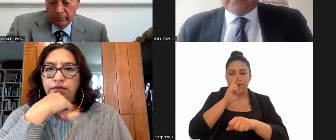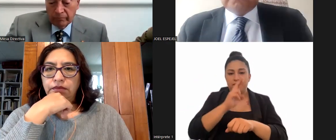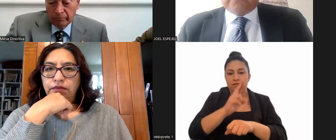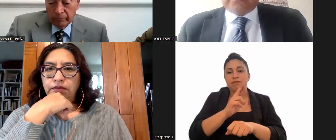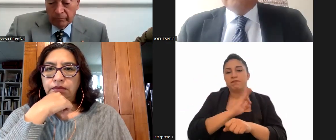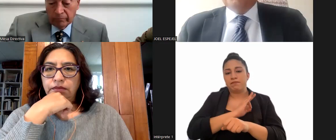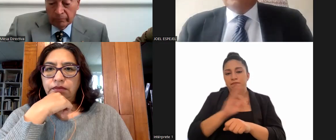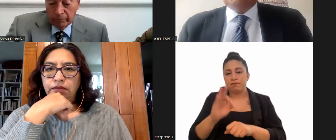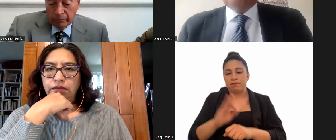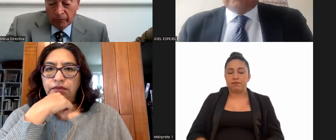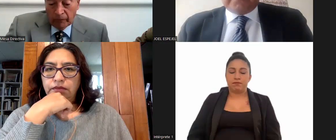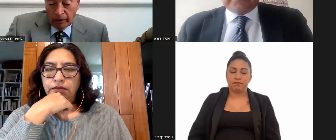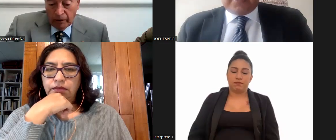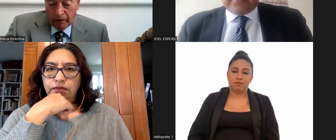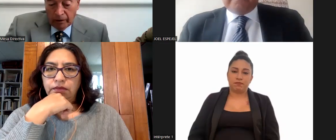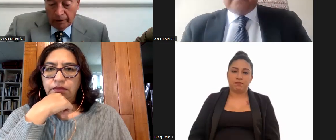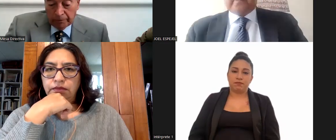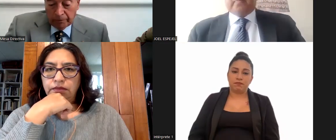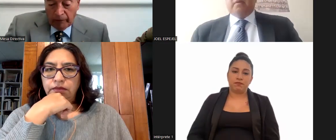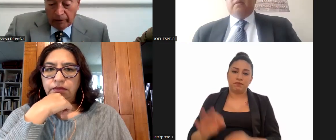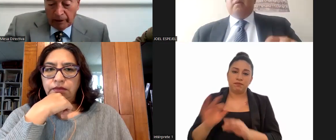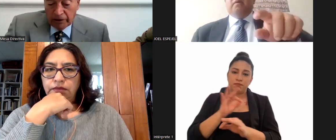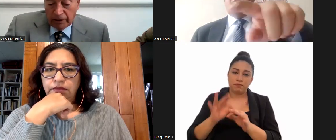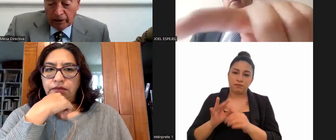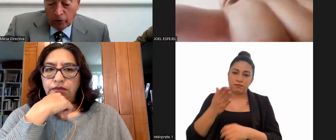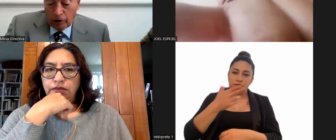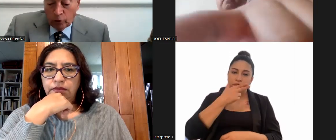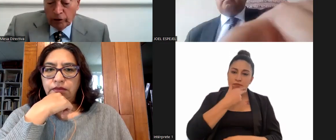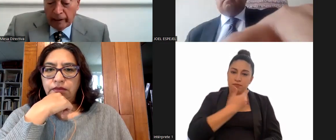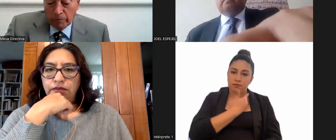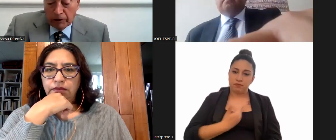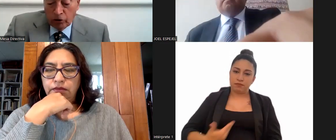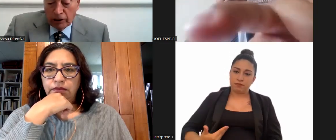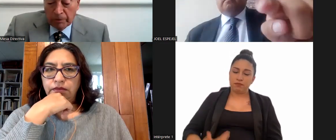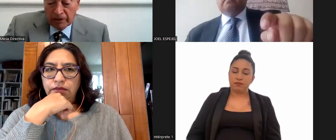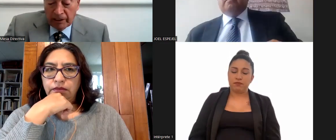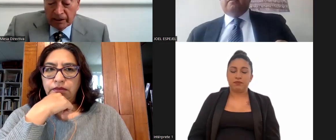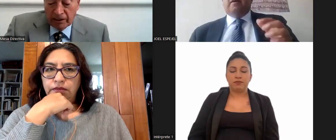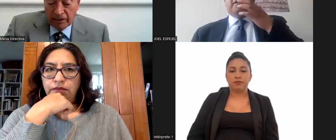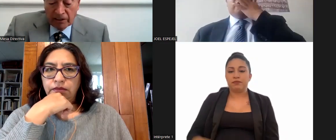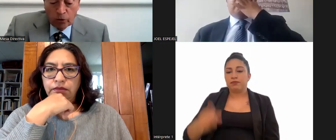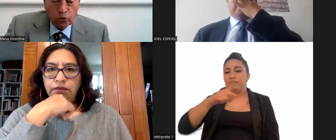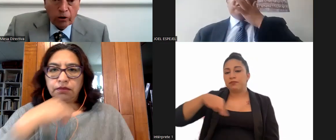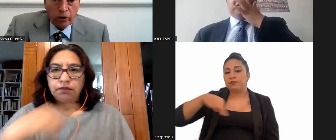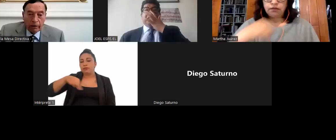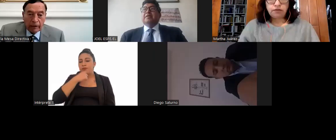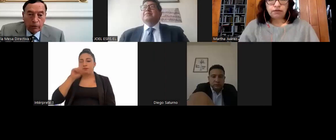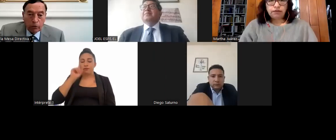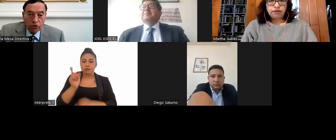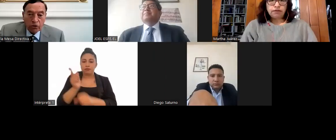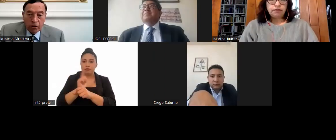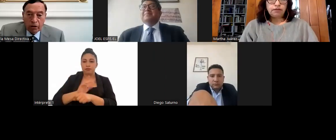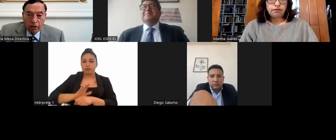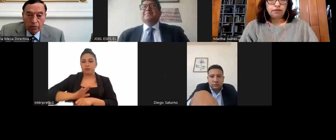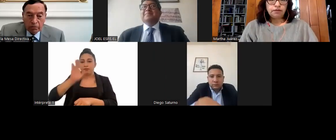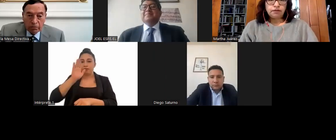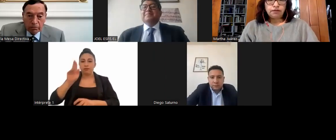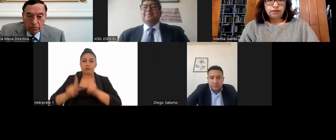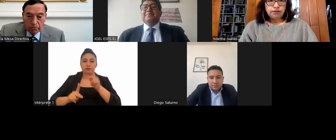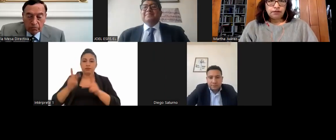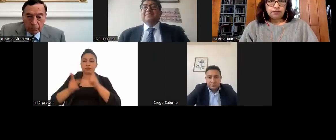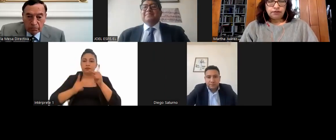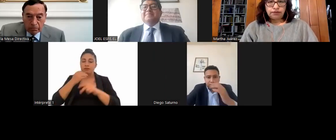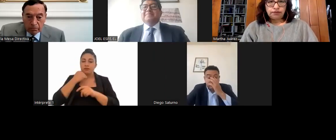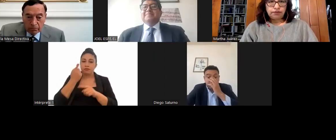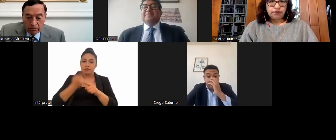que corresponda. Es cuanto, presidente. Gracias, secretario. ¿Alguna de las personas presentes desea hacer uso de la voz?